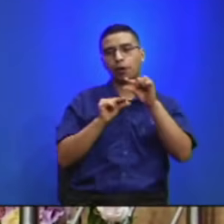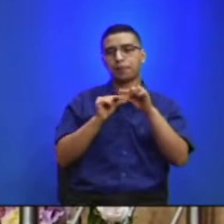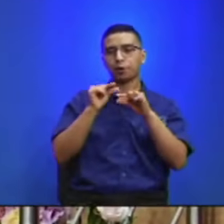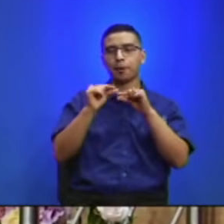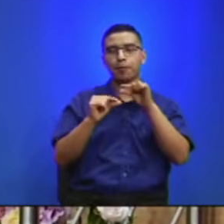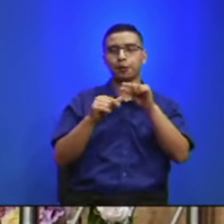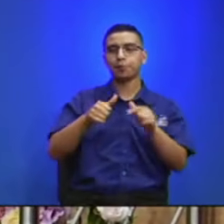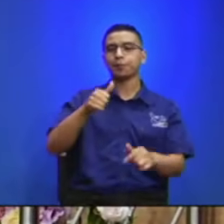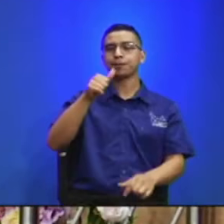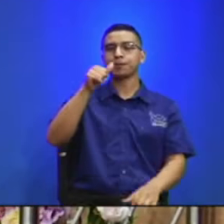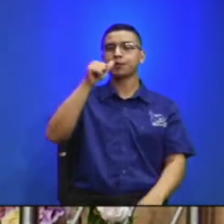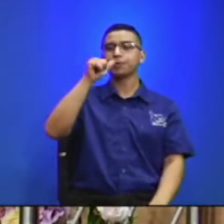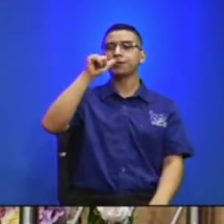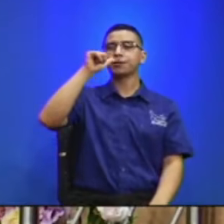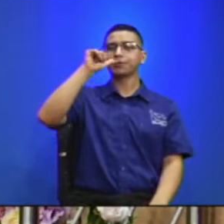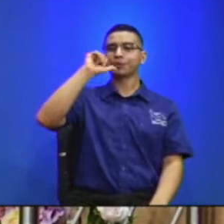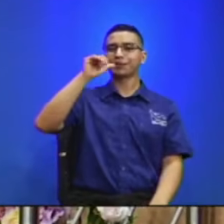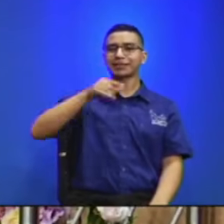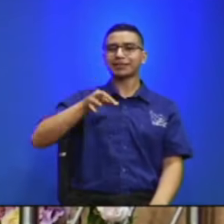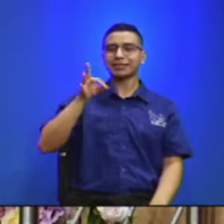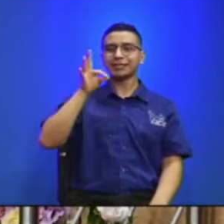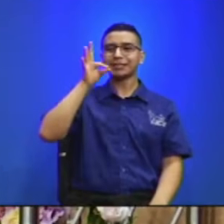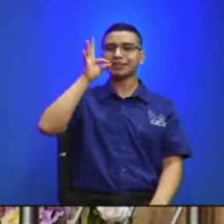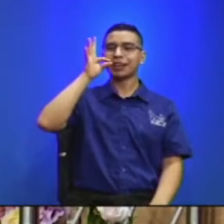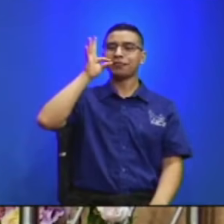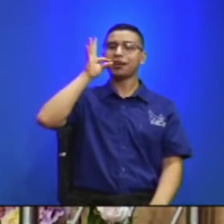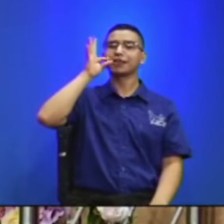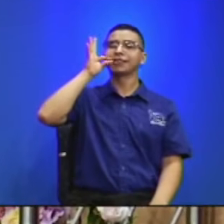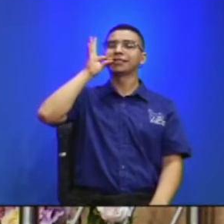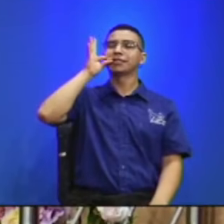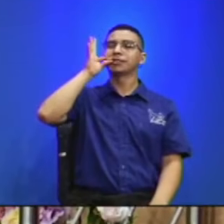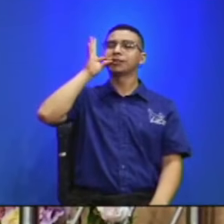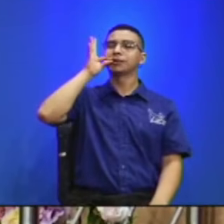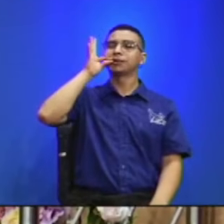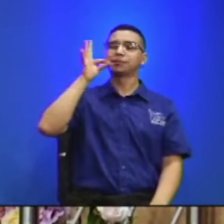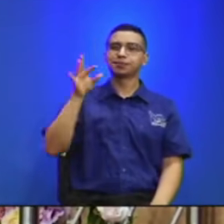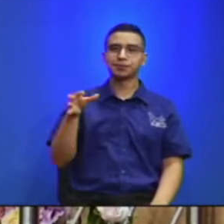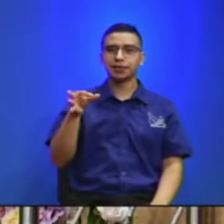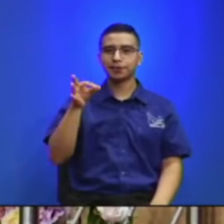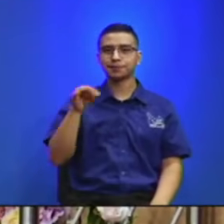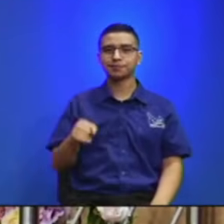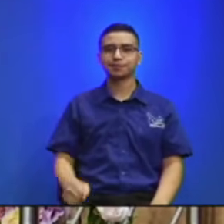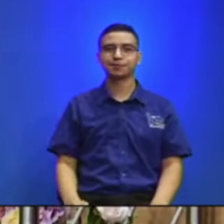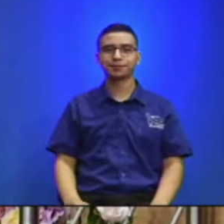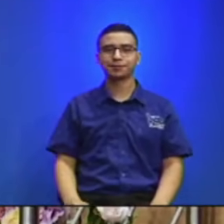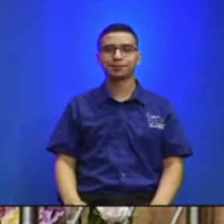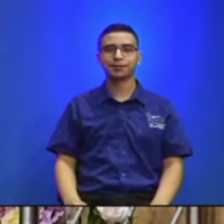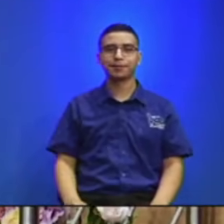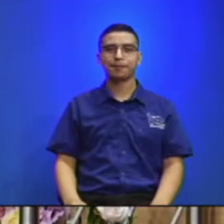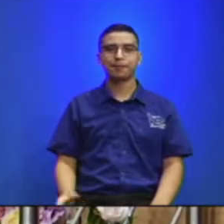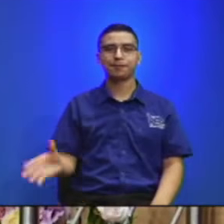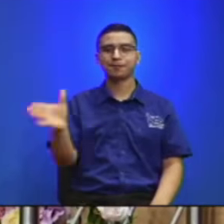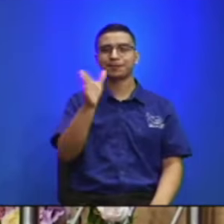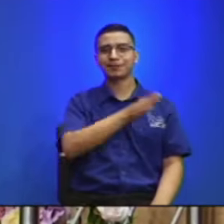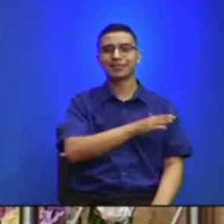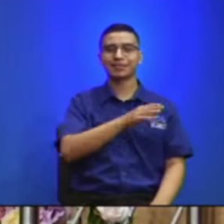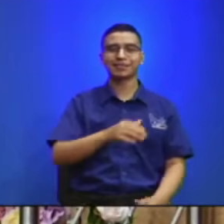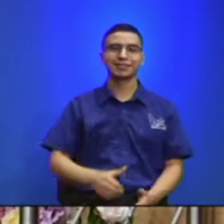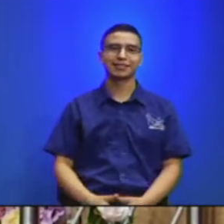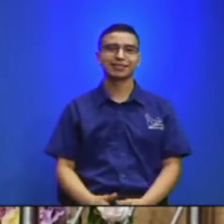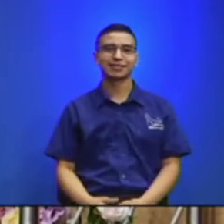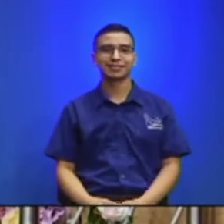uno siso peo aquí se va echar a perder el café mejor voy a conseguir un café malo para soplar